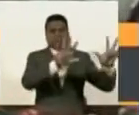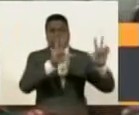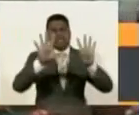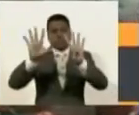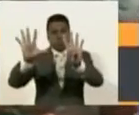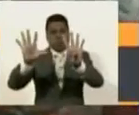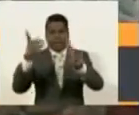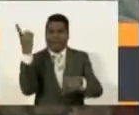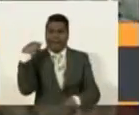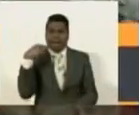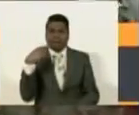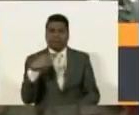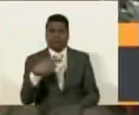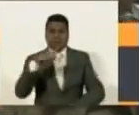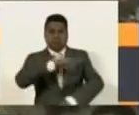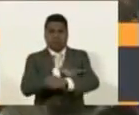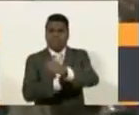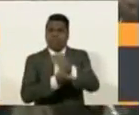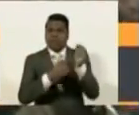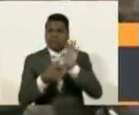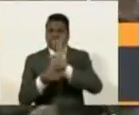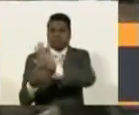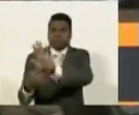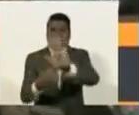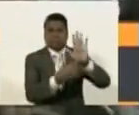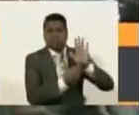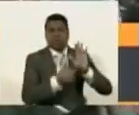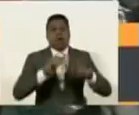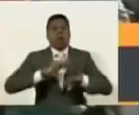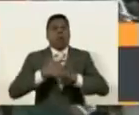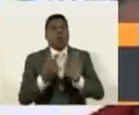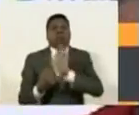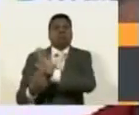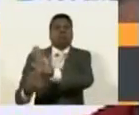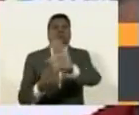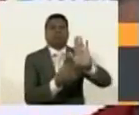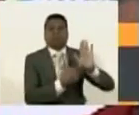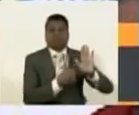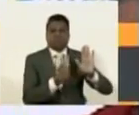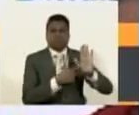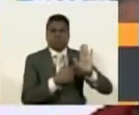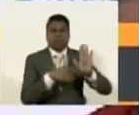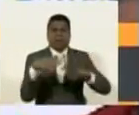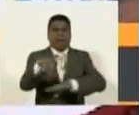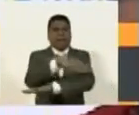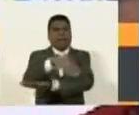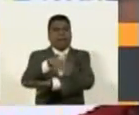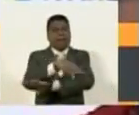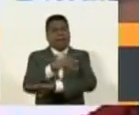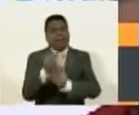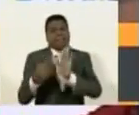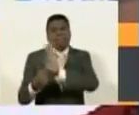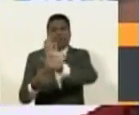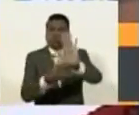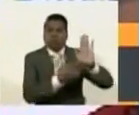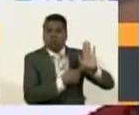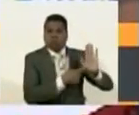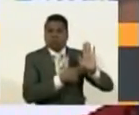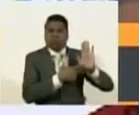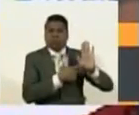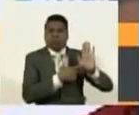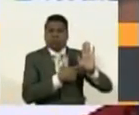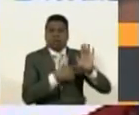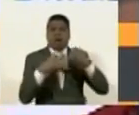manifestó el poder constituyente de nuestro pueblo. ¿Pero cómo se manifestó? En las calles, en